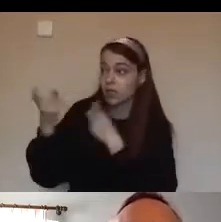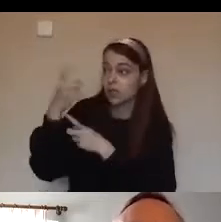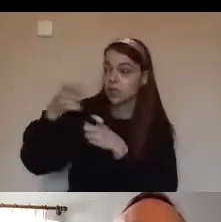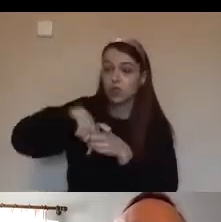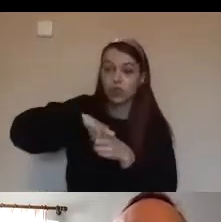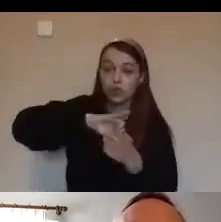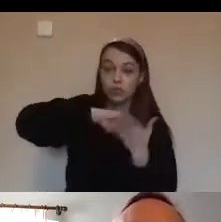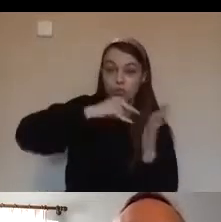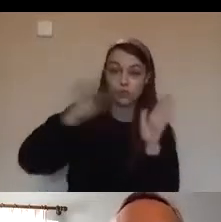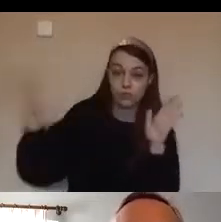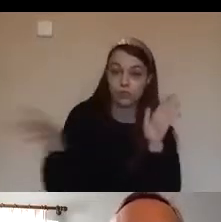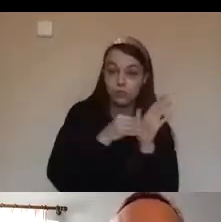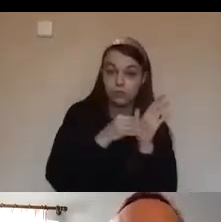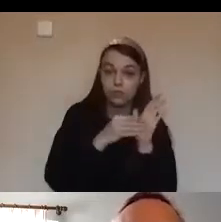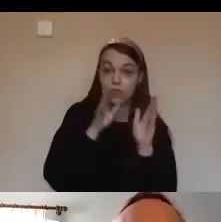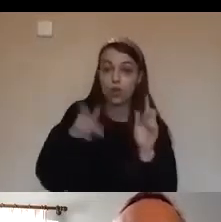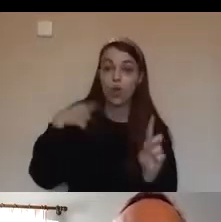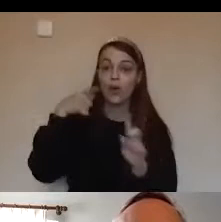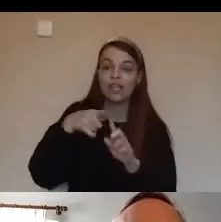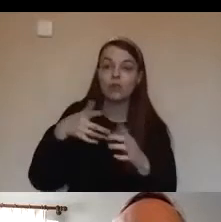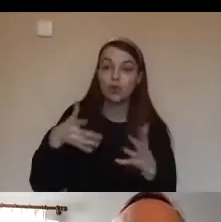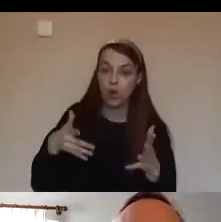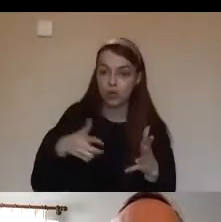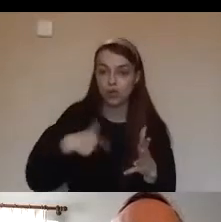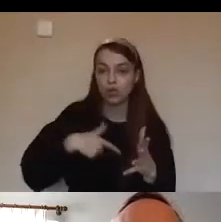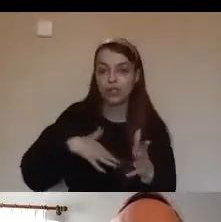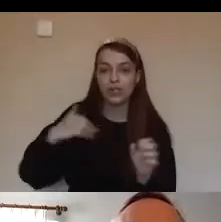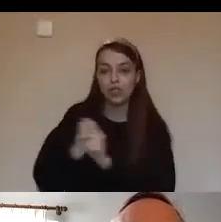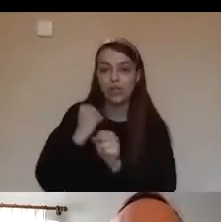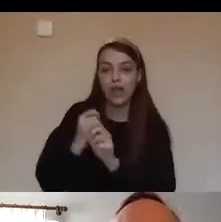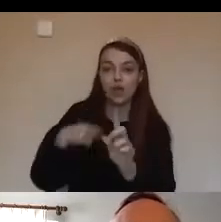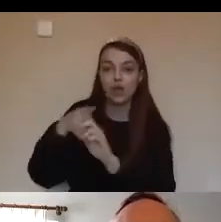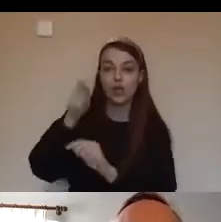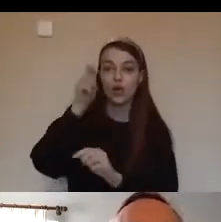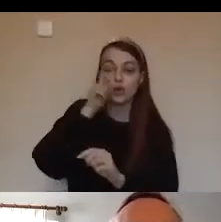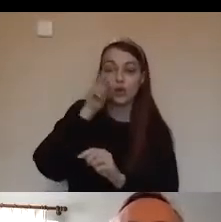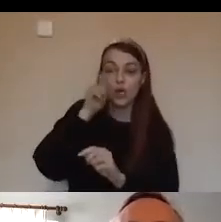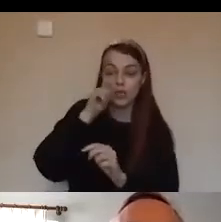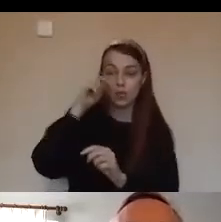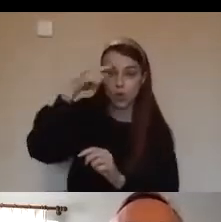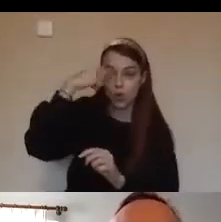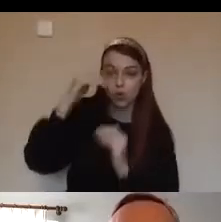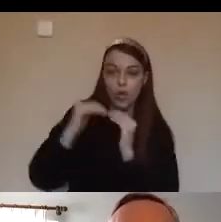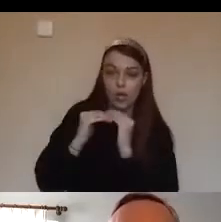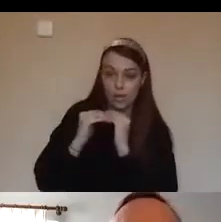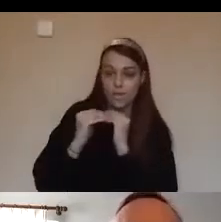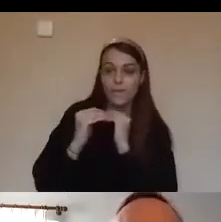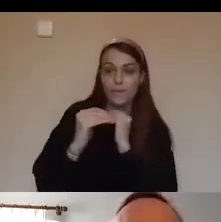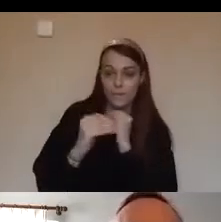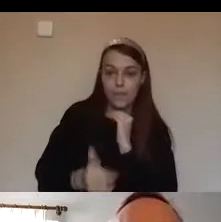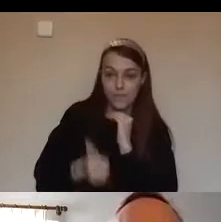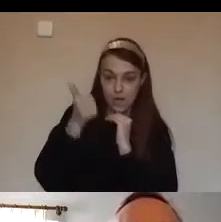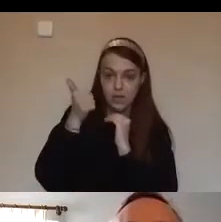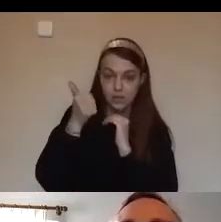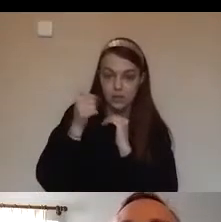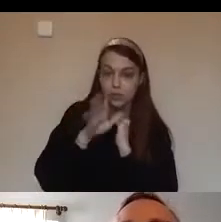porque el objetivo es trabajar hacia un turismo cultural más sostenible. Porque nos